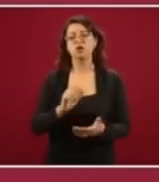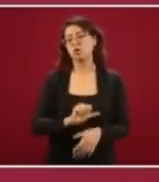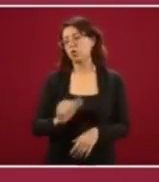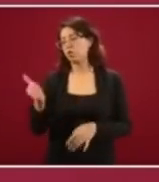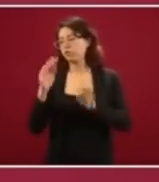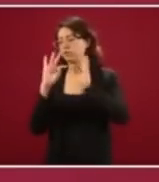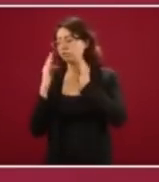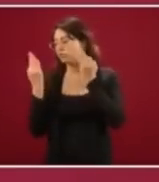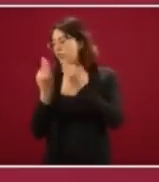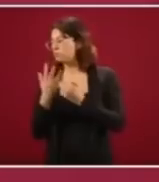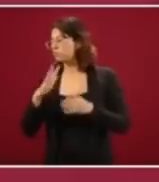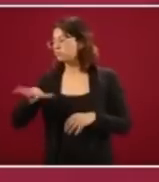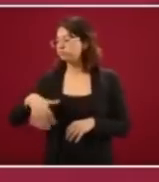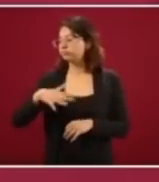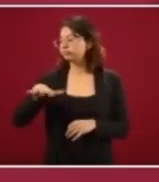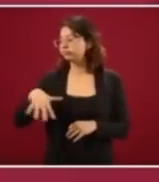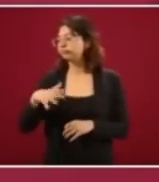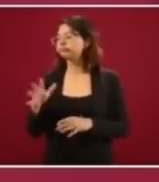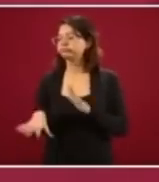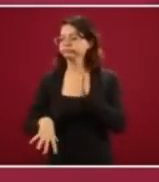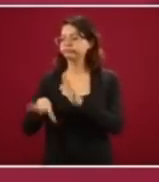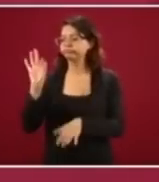atendiendo este